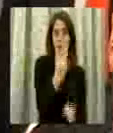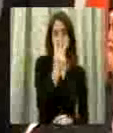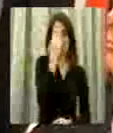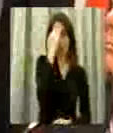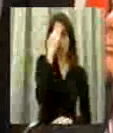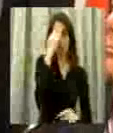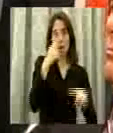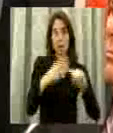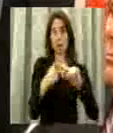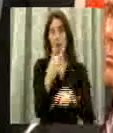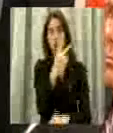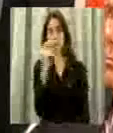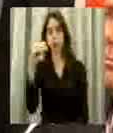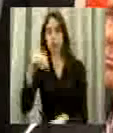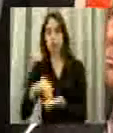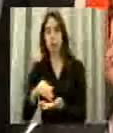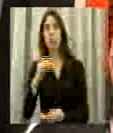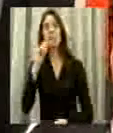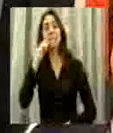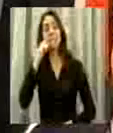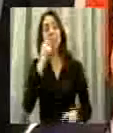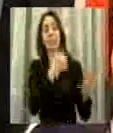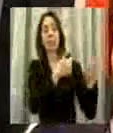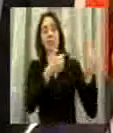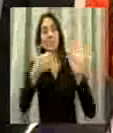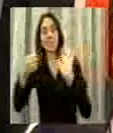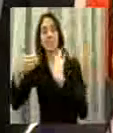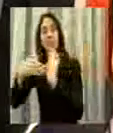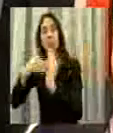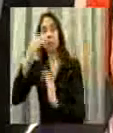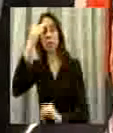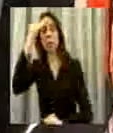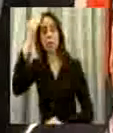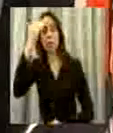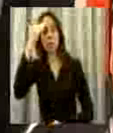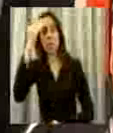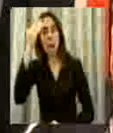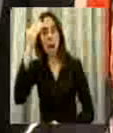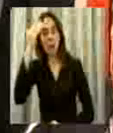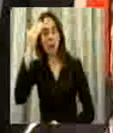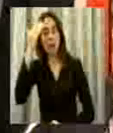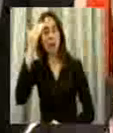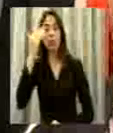por 200.000 son 600.000 días